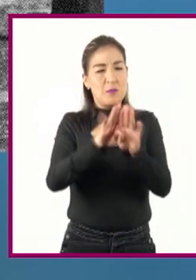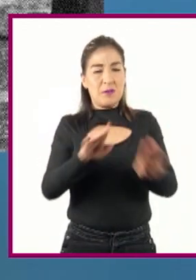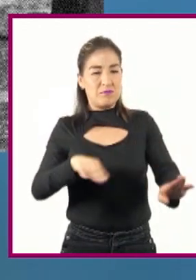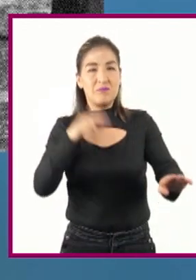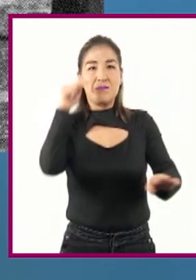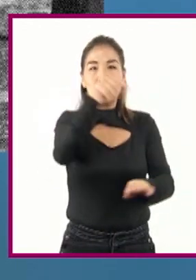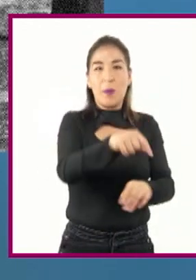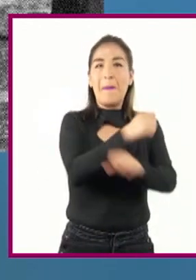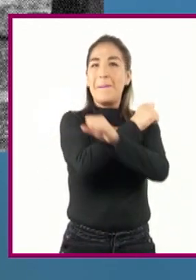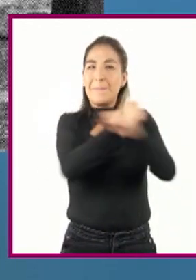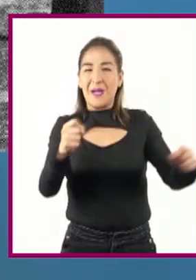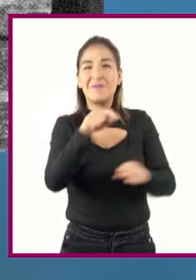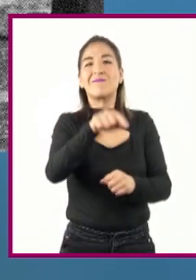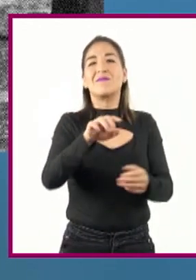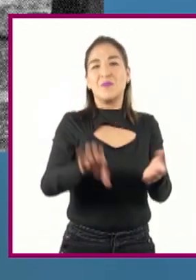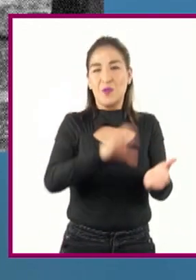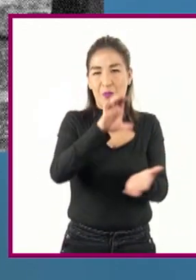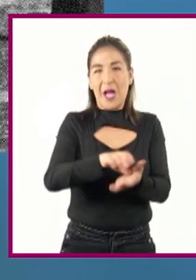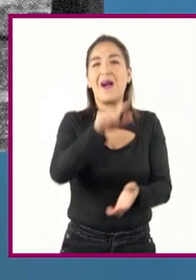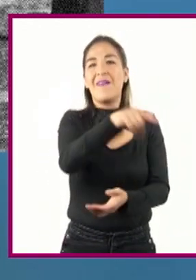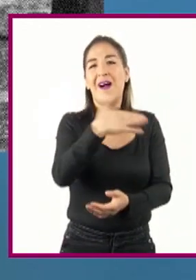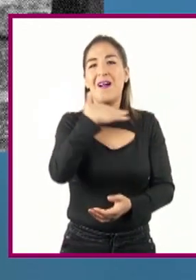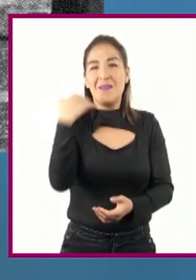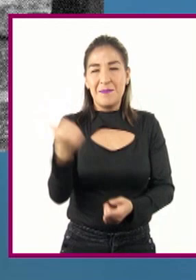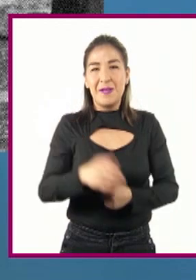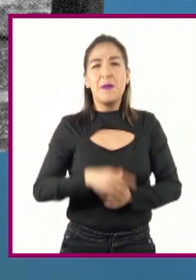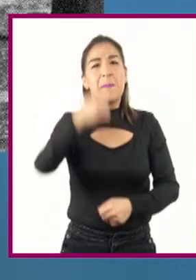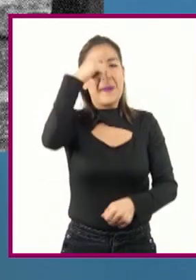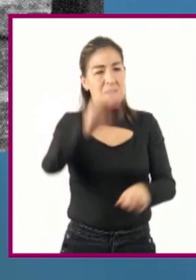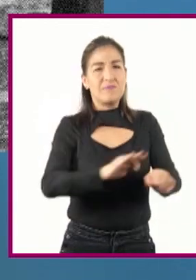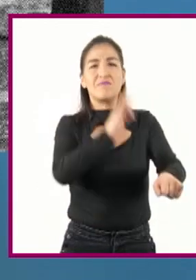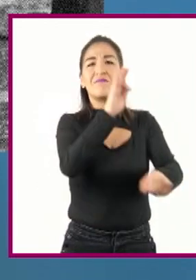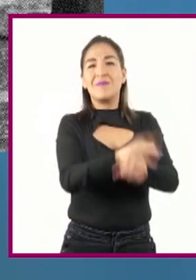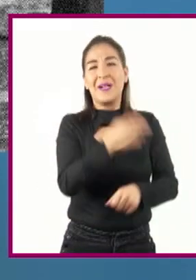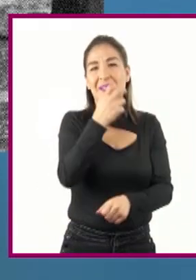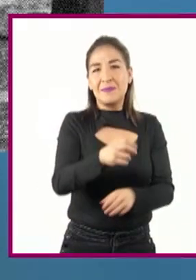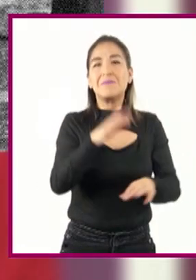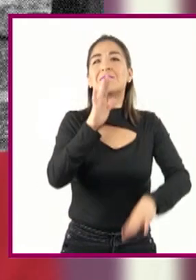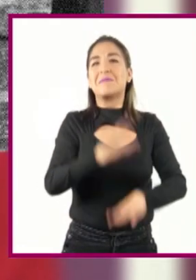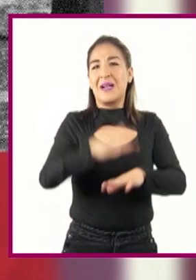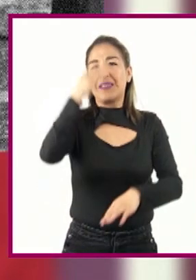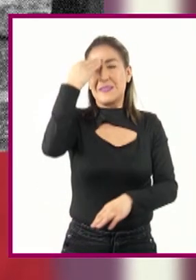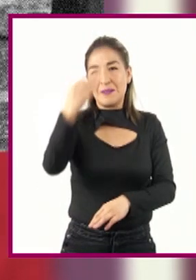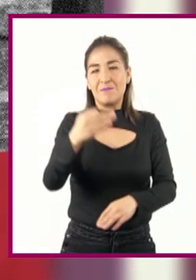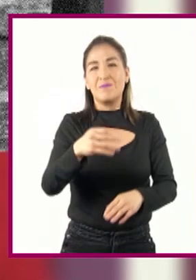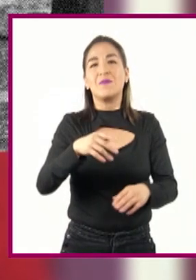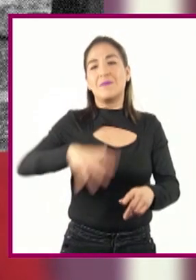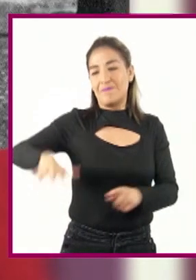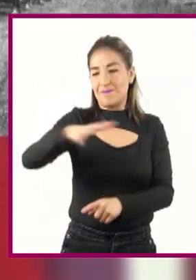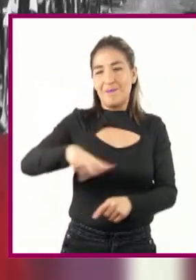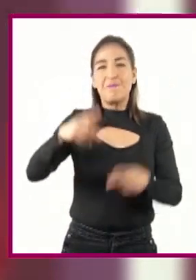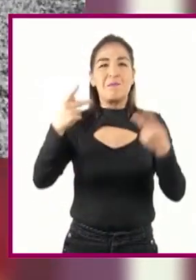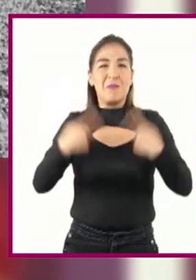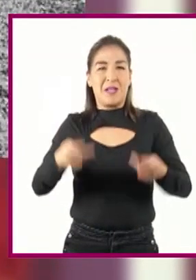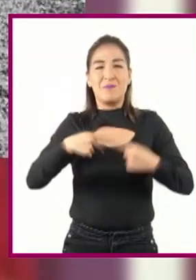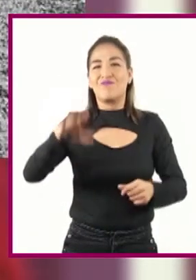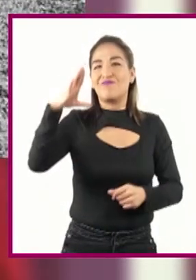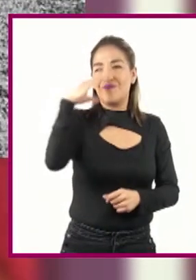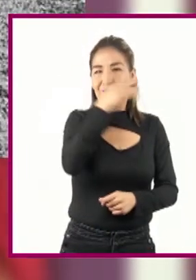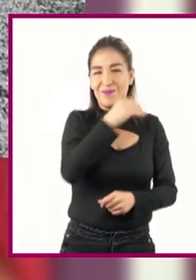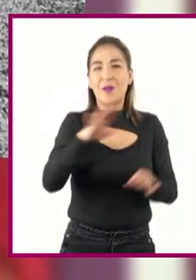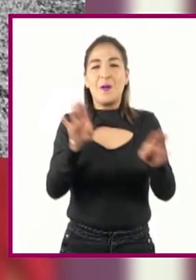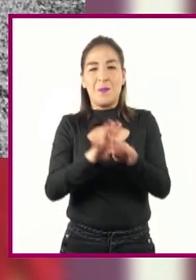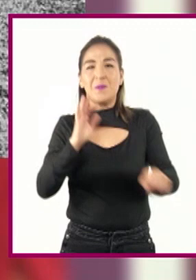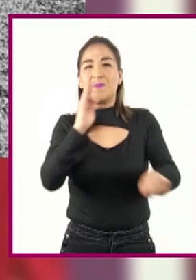los territorios coloniales de Alemania, defendidos en su mayoría por tropas africanas. En